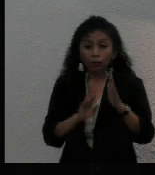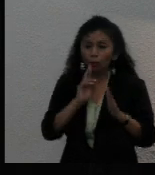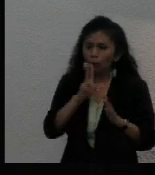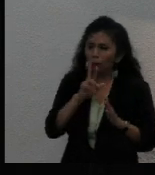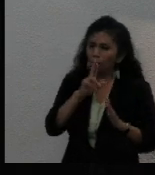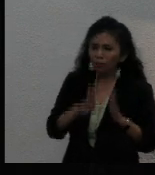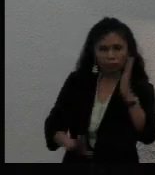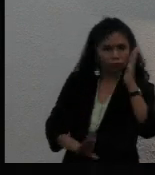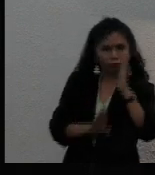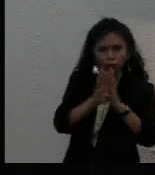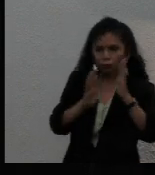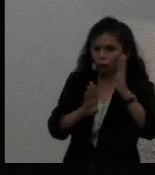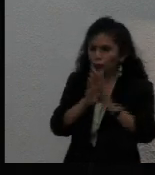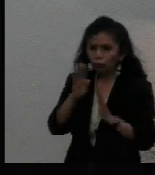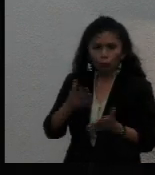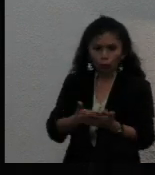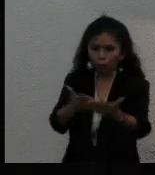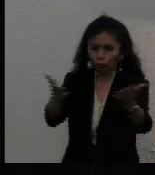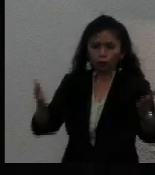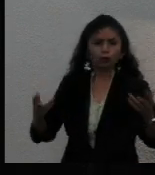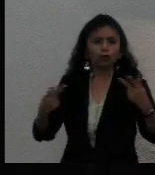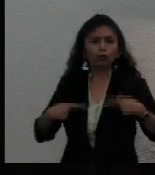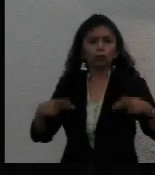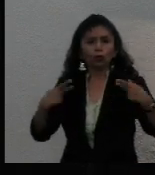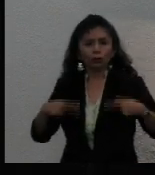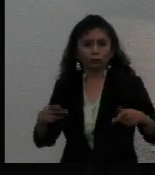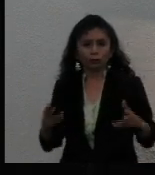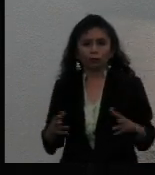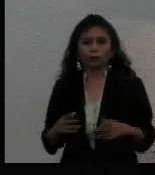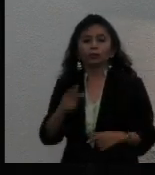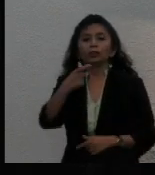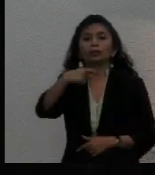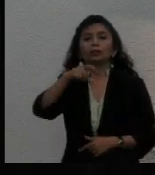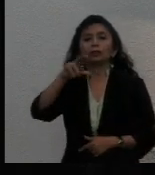bienestar integral de todas y todos los quintanarroenses.